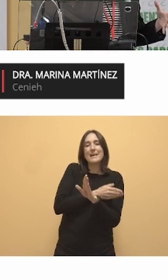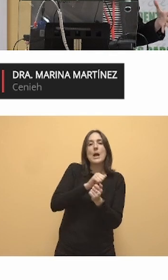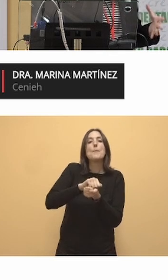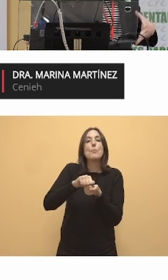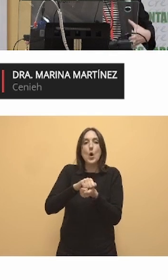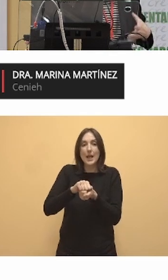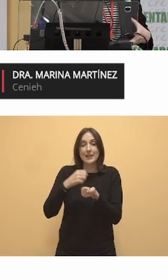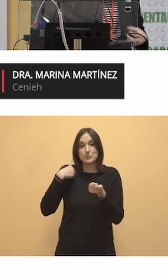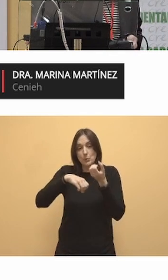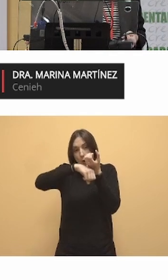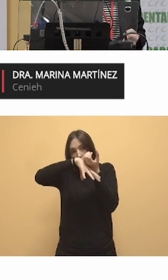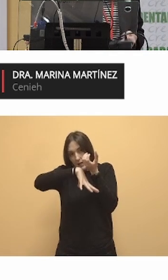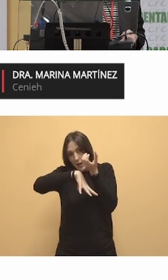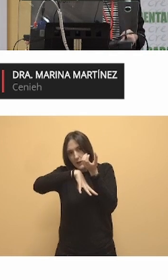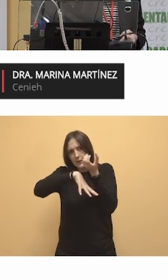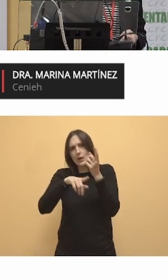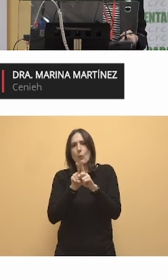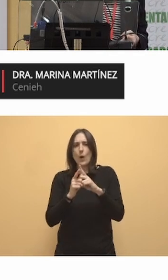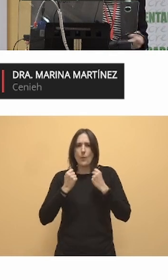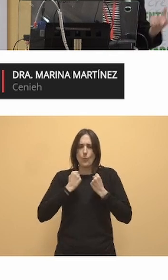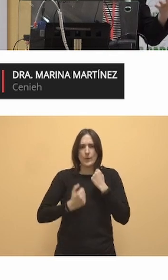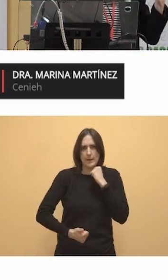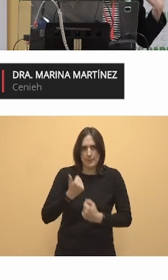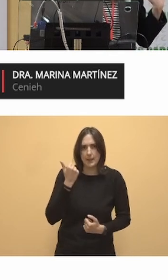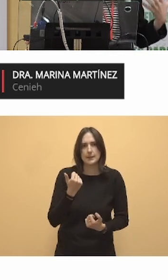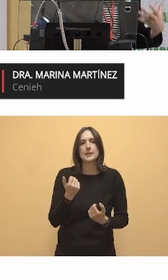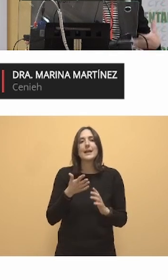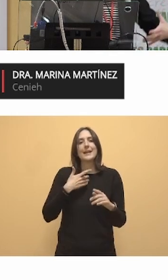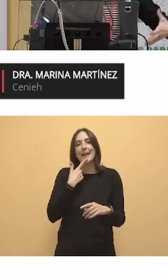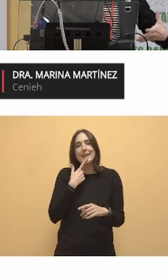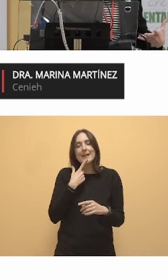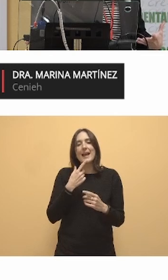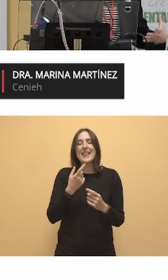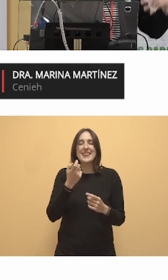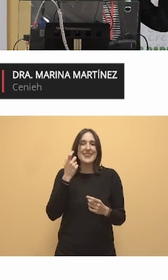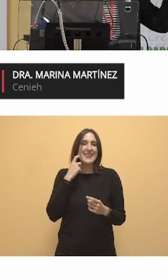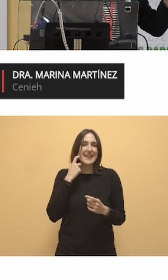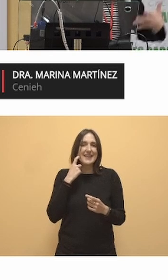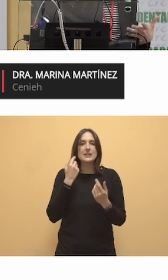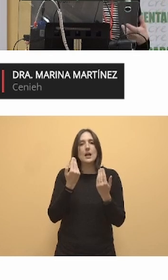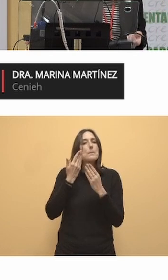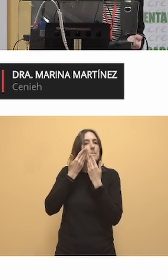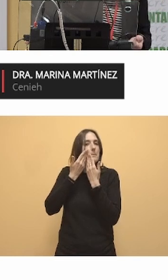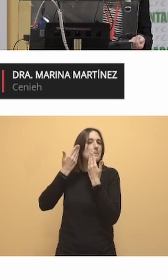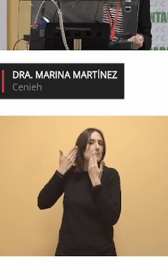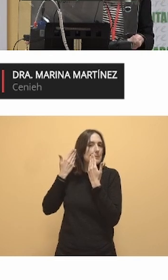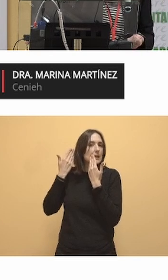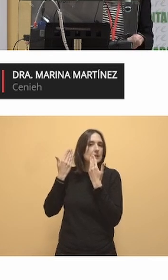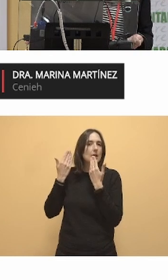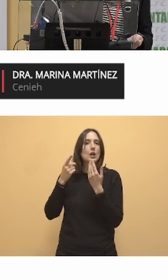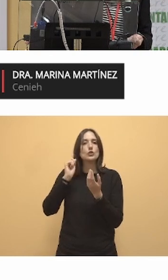esas raíces se han robustecido. Es decir, la dentición posterior se robustece, no solo en la corona, sino